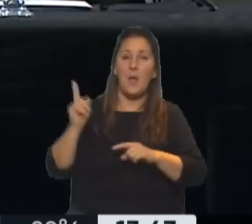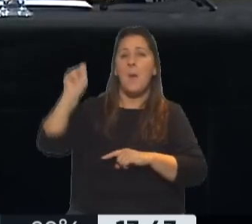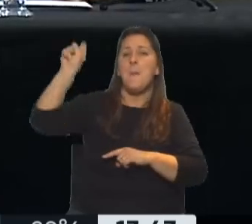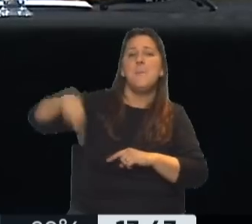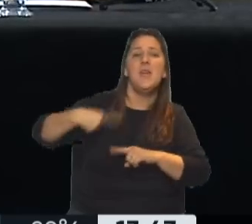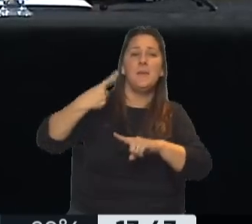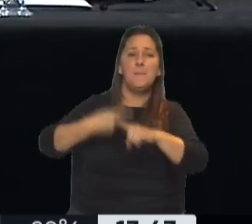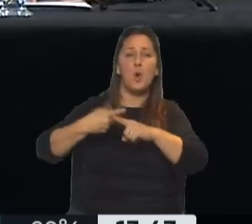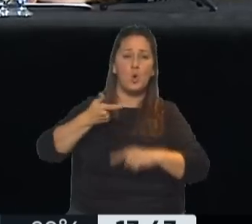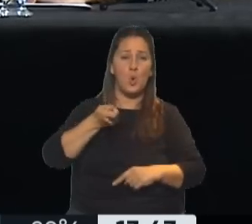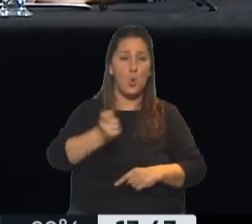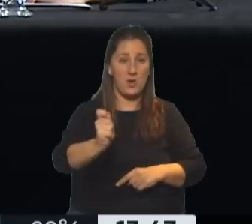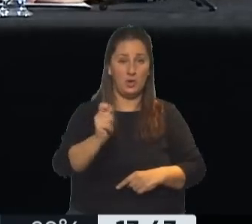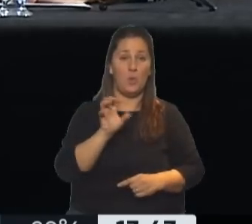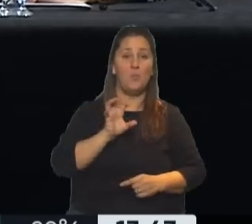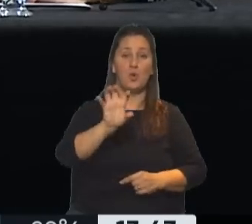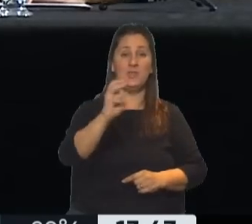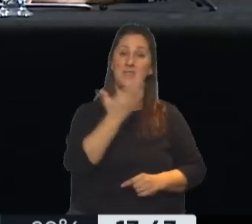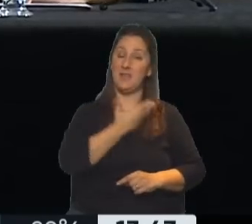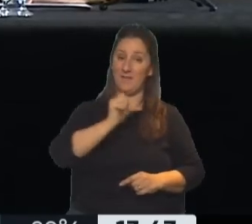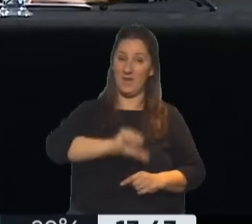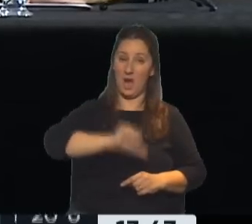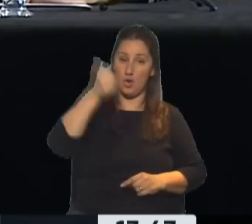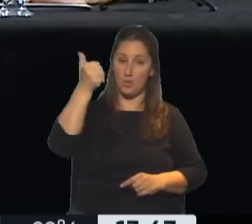juicio que la provincia de Santa Fe había ganado.